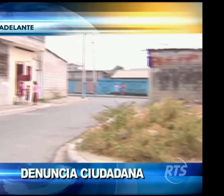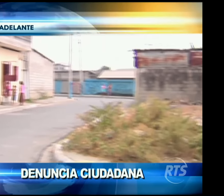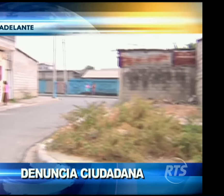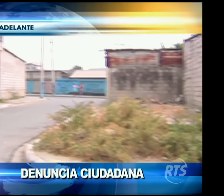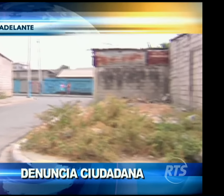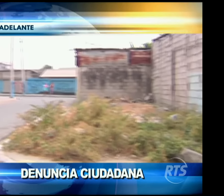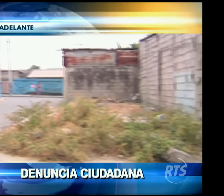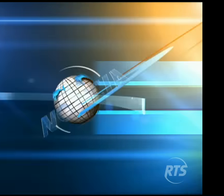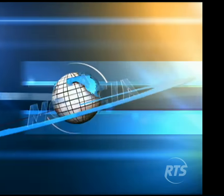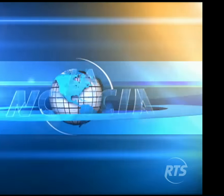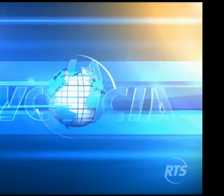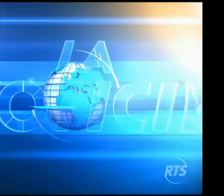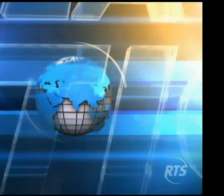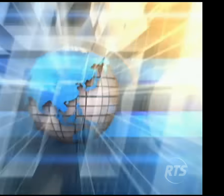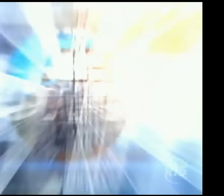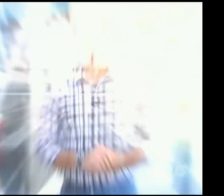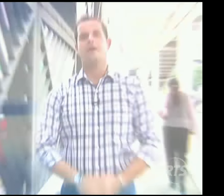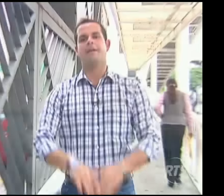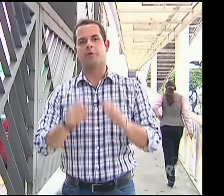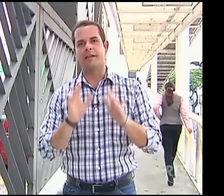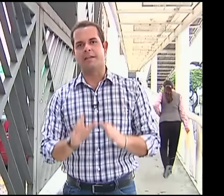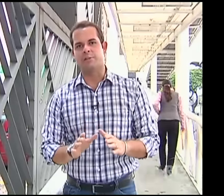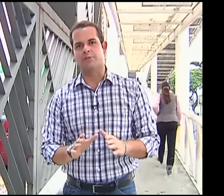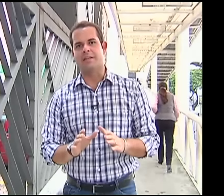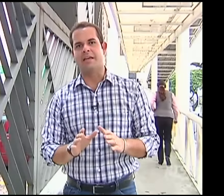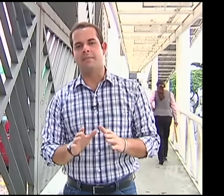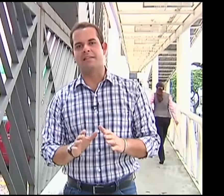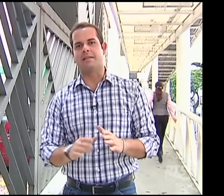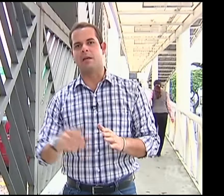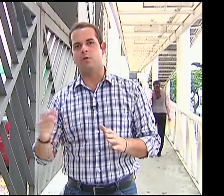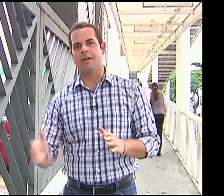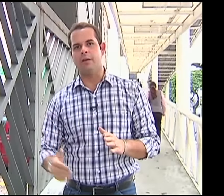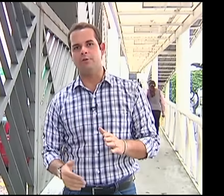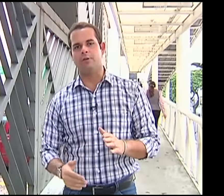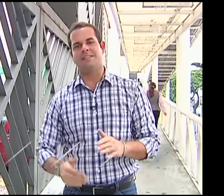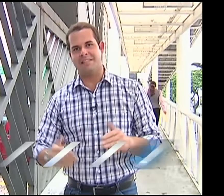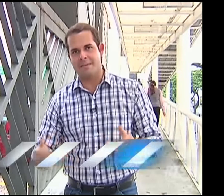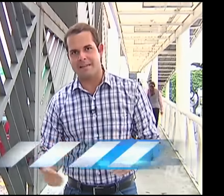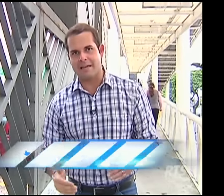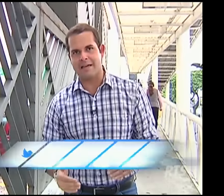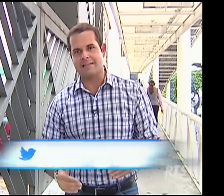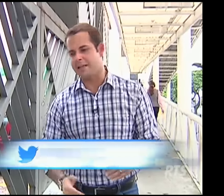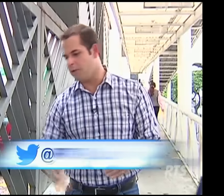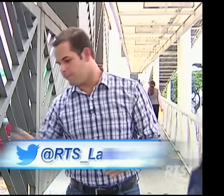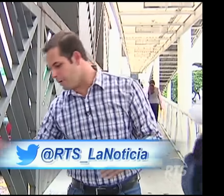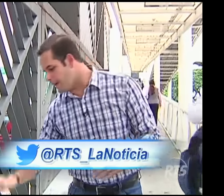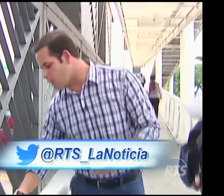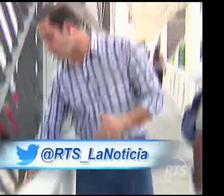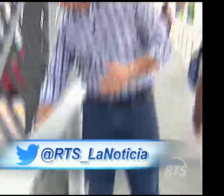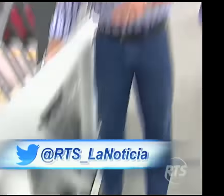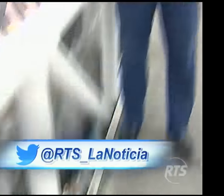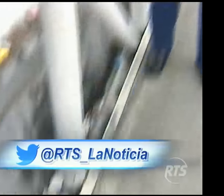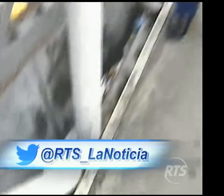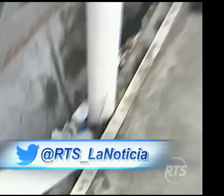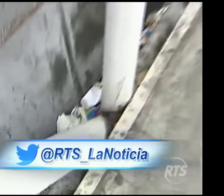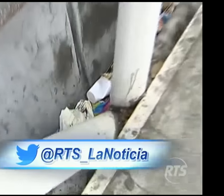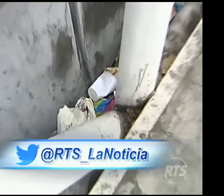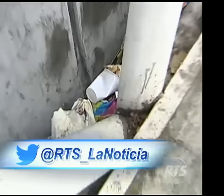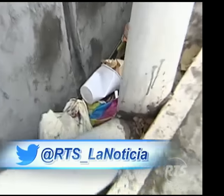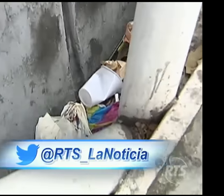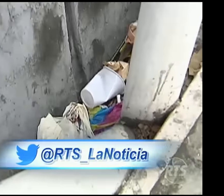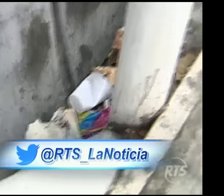Un equipo de La Noticia recorrió un populoso sector de Guayaquil. Les informaremos qué denunciaron los habitantes y cuáles son las acciones